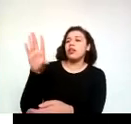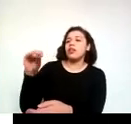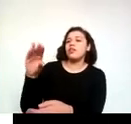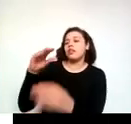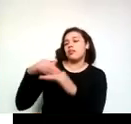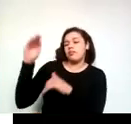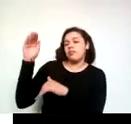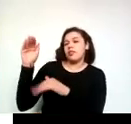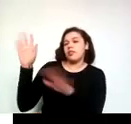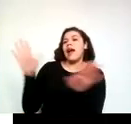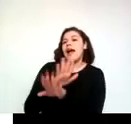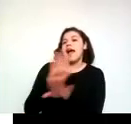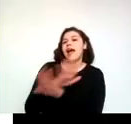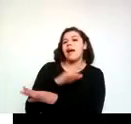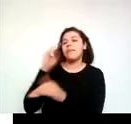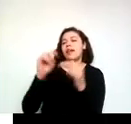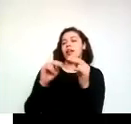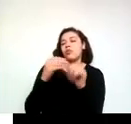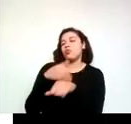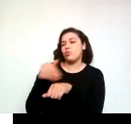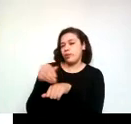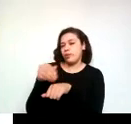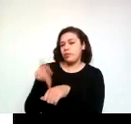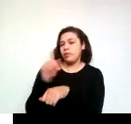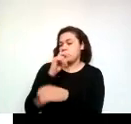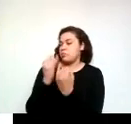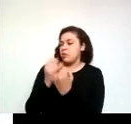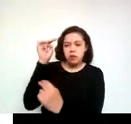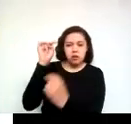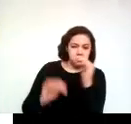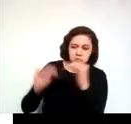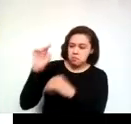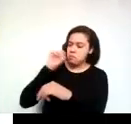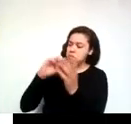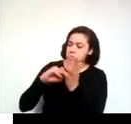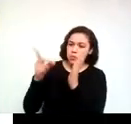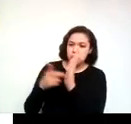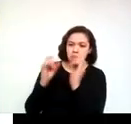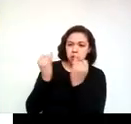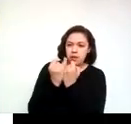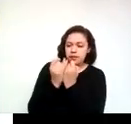cambia los parámetros. Pero se mide con la misma metodología, ¿de acuerdo?